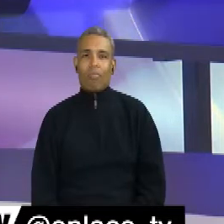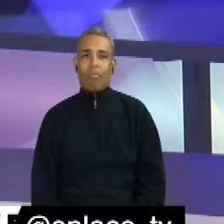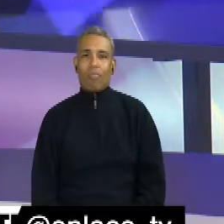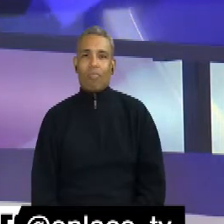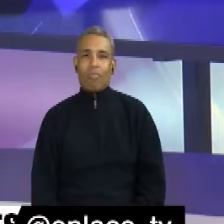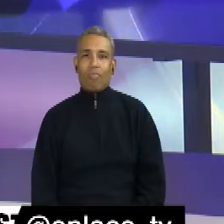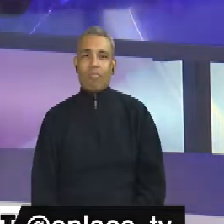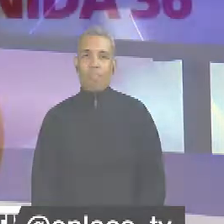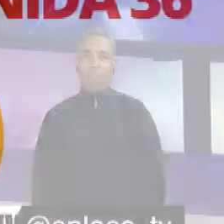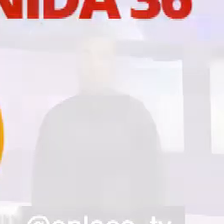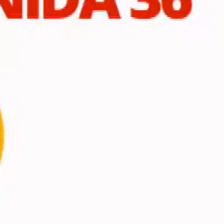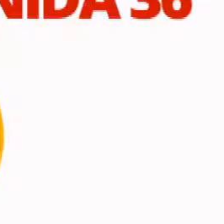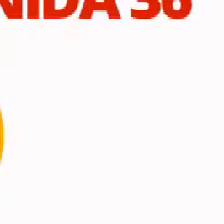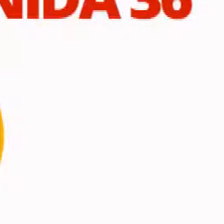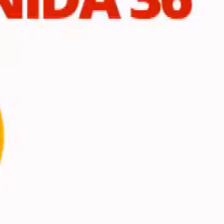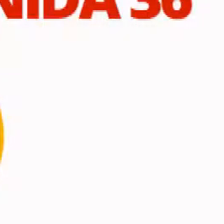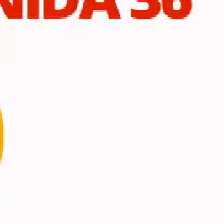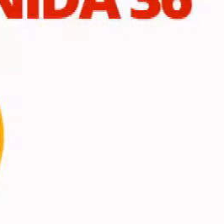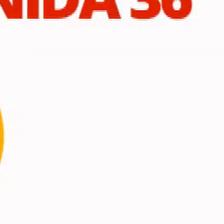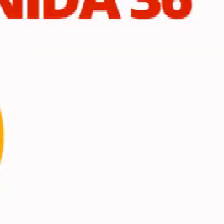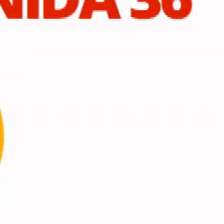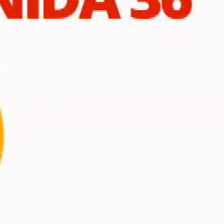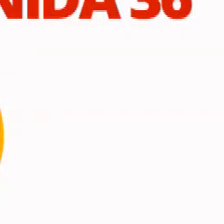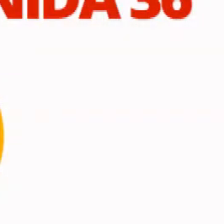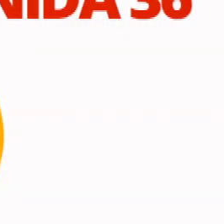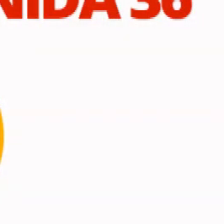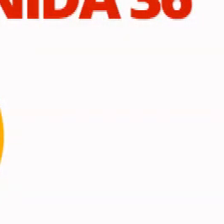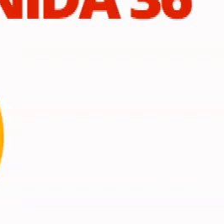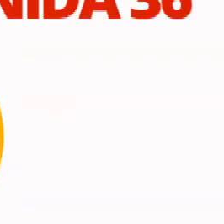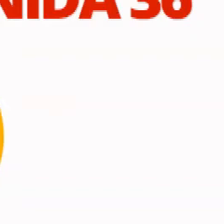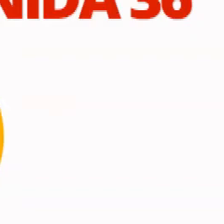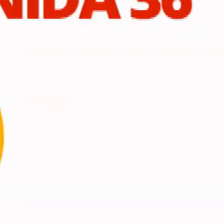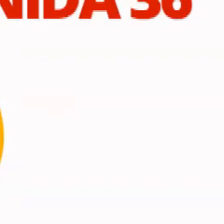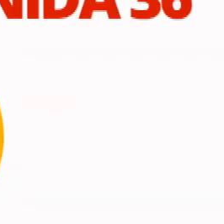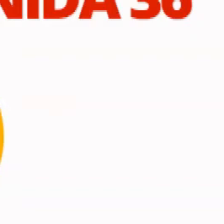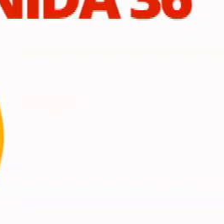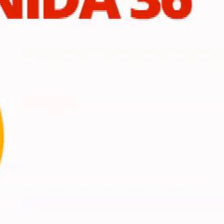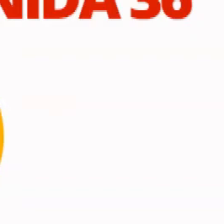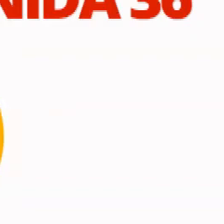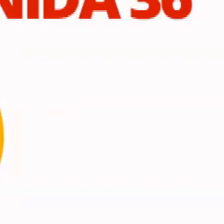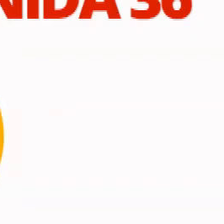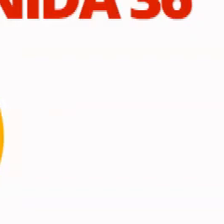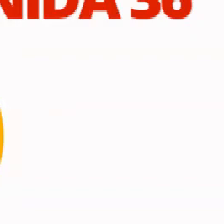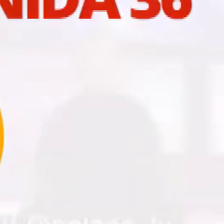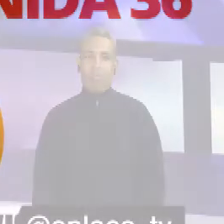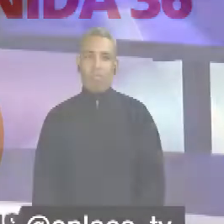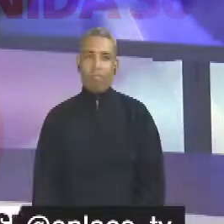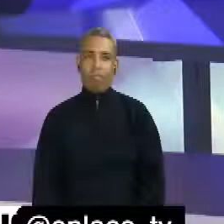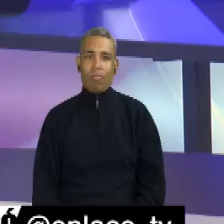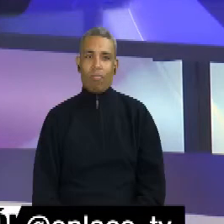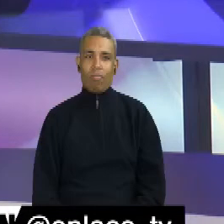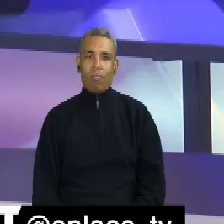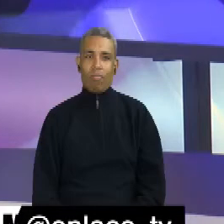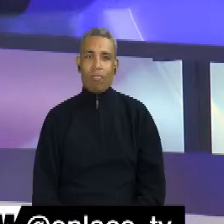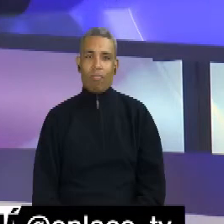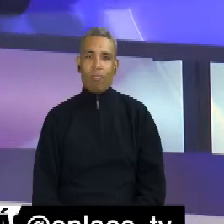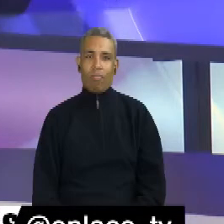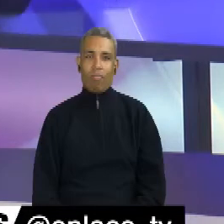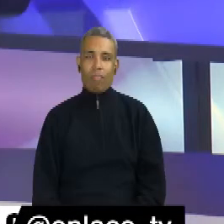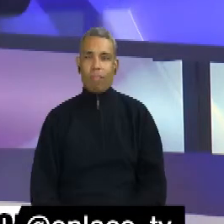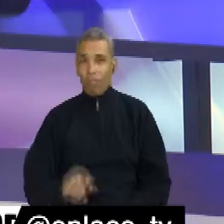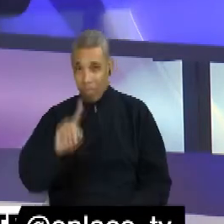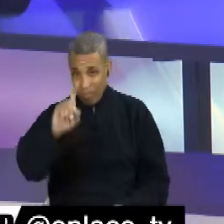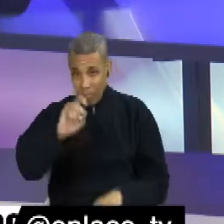eléctricos, Electrofer, ilumina tu vida. Ahora también en la avenida 36. No olviden nuestra próxima cita a las 6 en